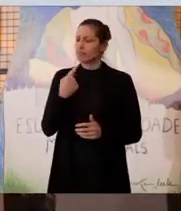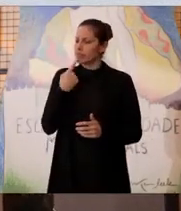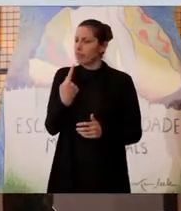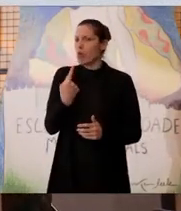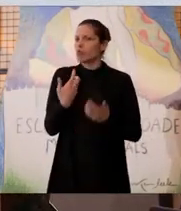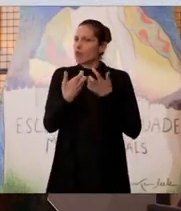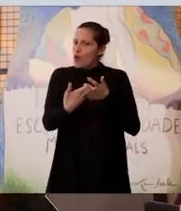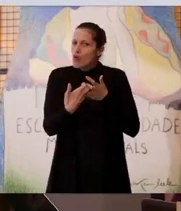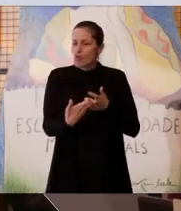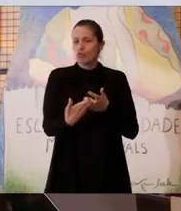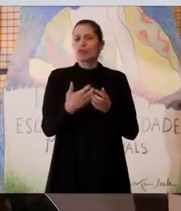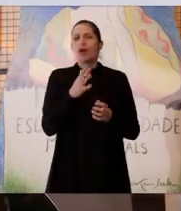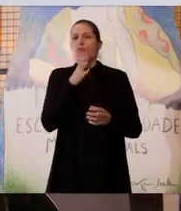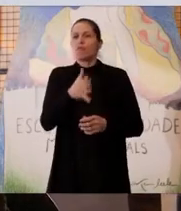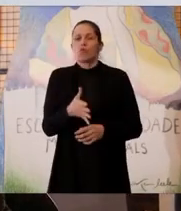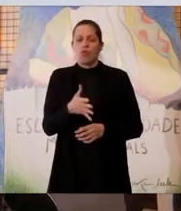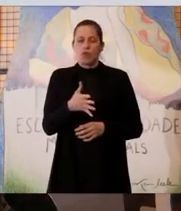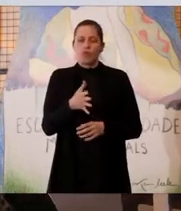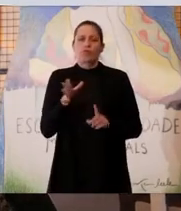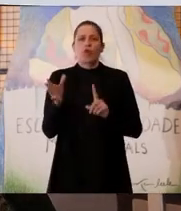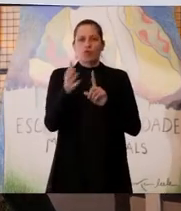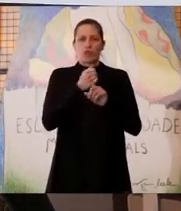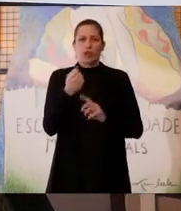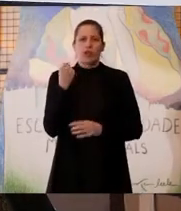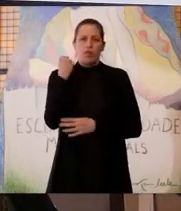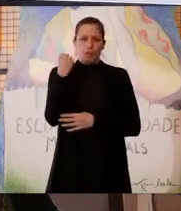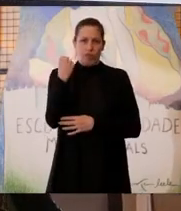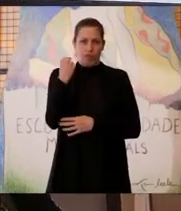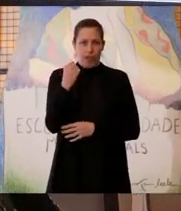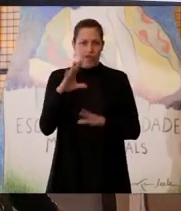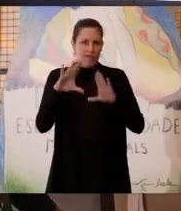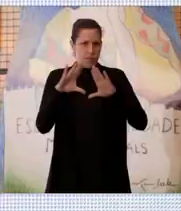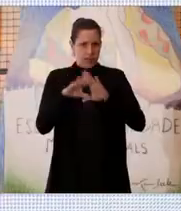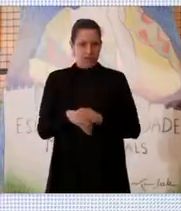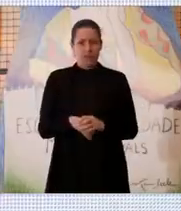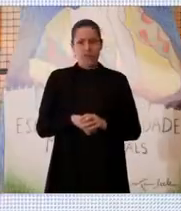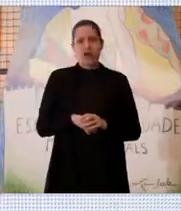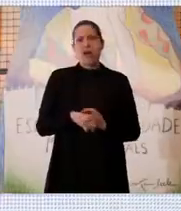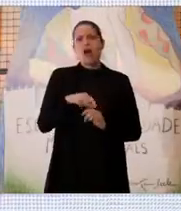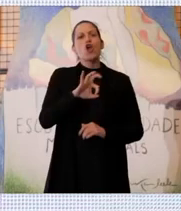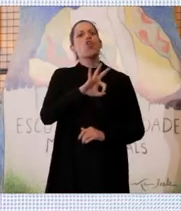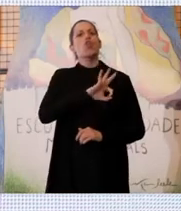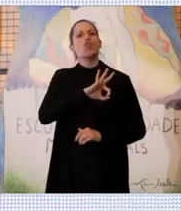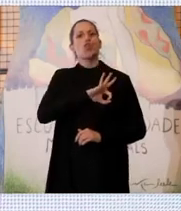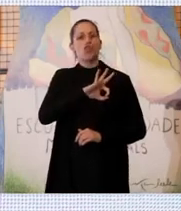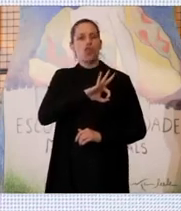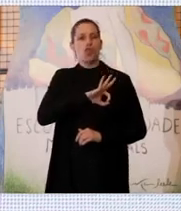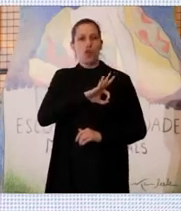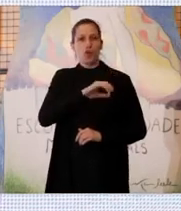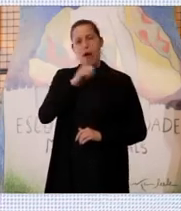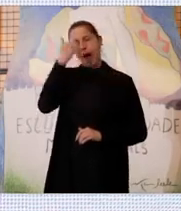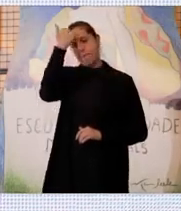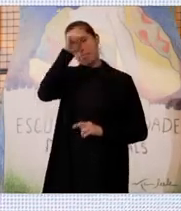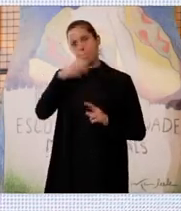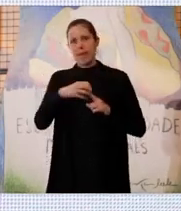feminista con esa lucha contra Don patriarcado que creo que ya se ha convertido en un símbolo de este foro y con este diálogo entre